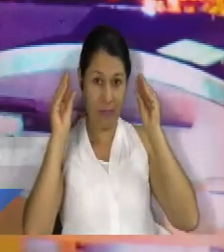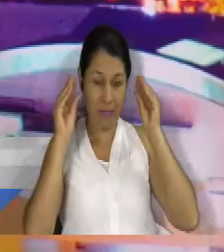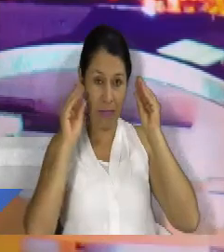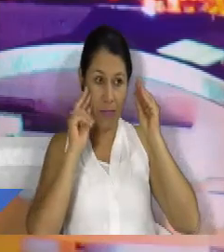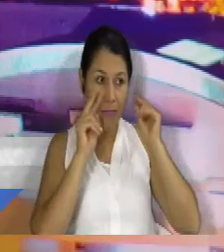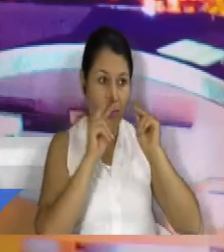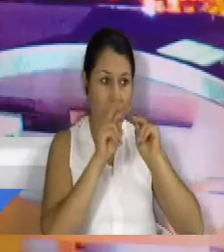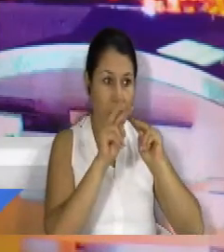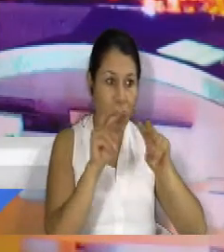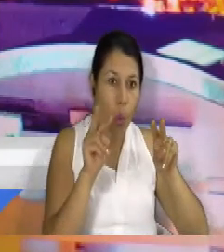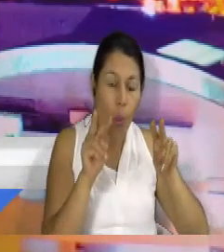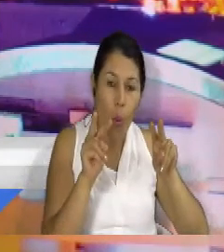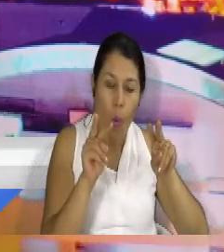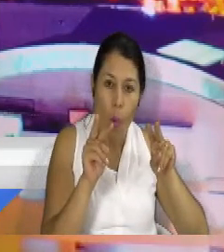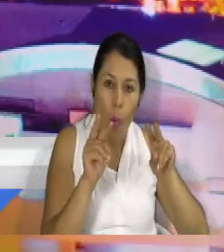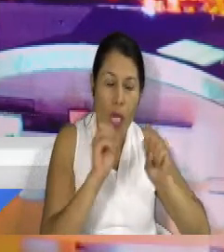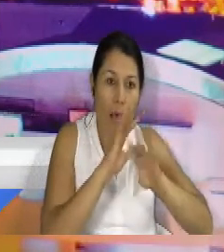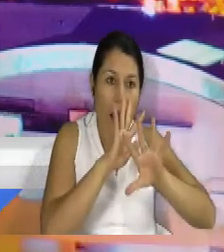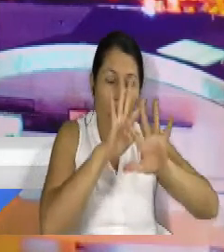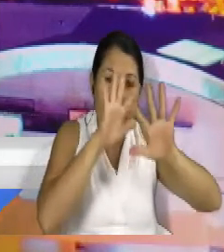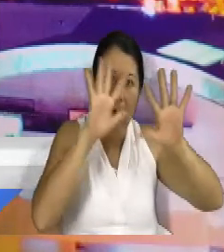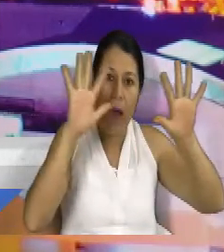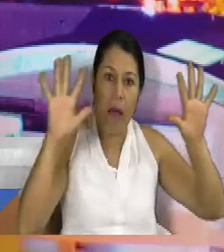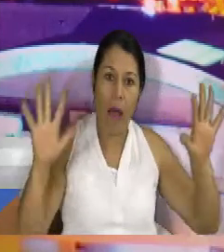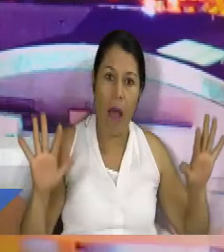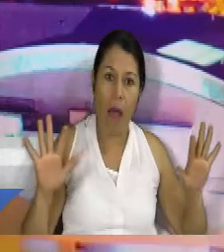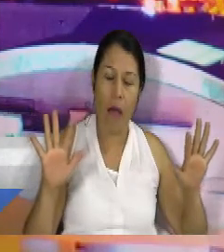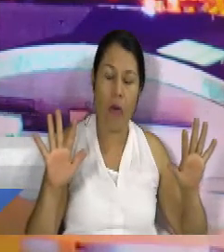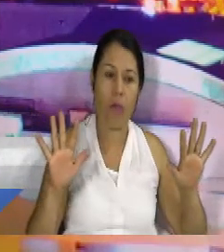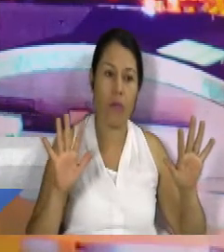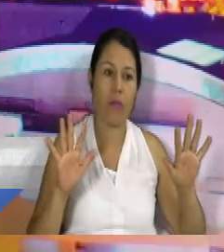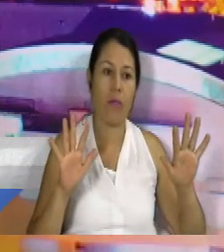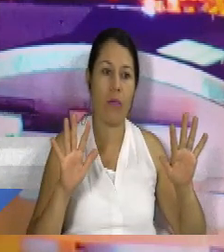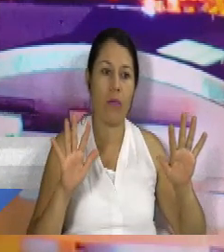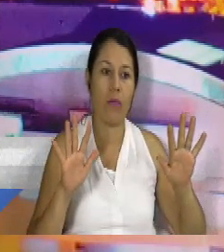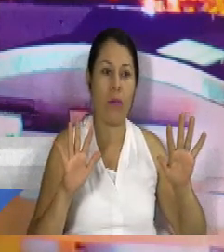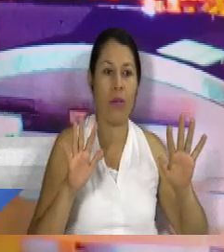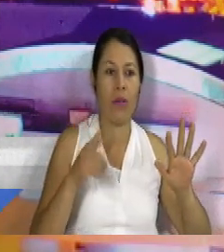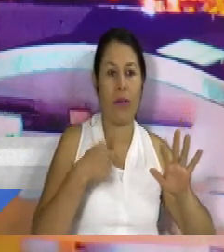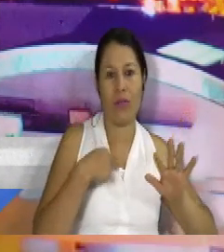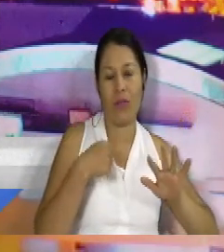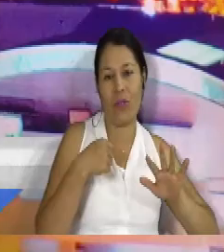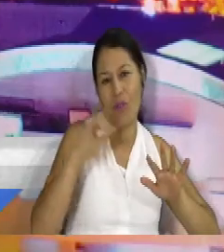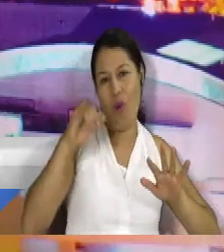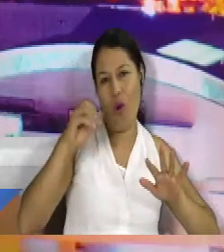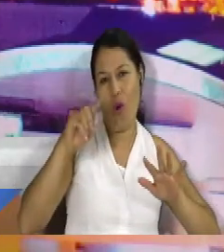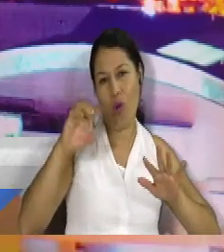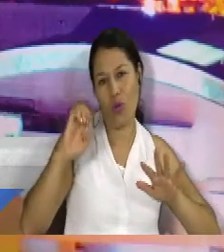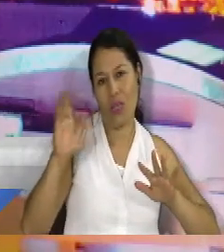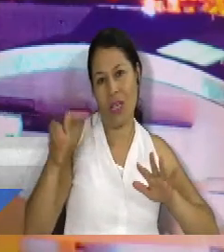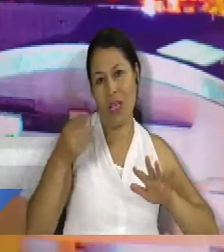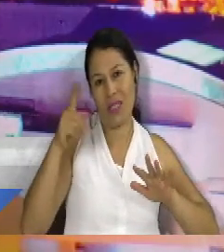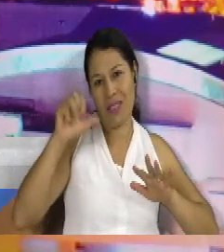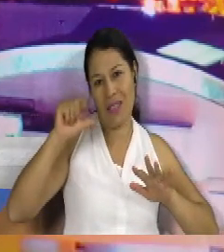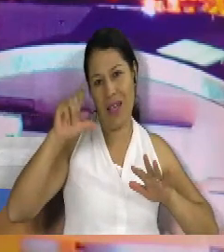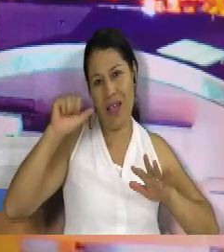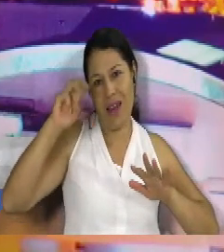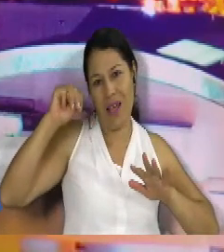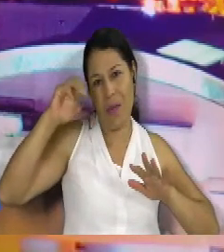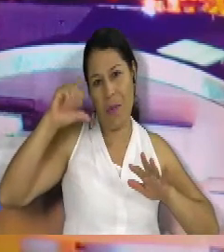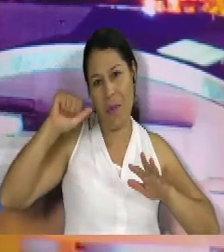a hacer con la vida. Sí. Yo decía que José Saramago escribió una novela, la